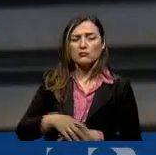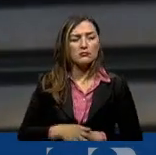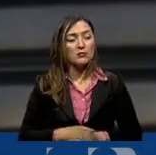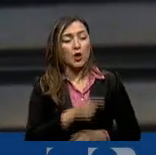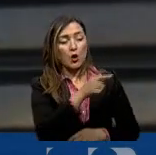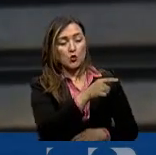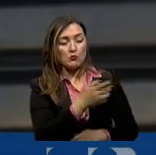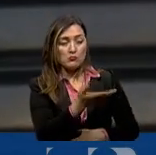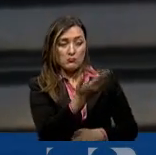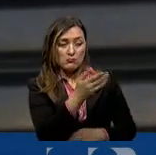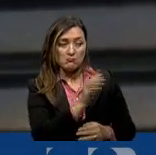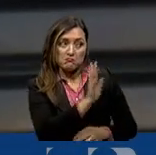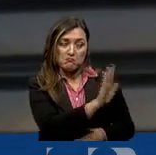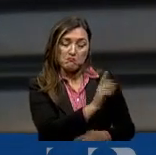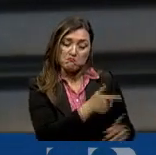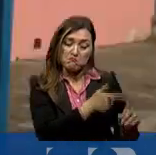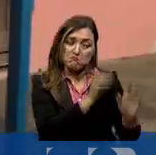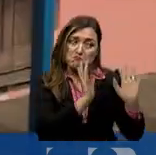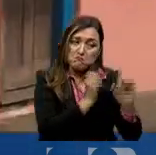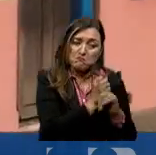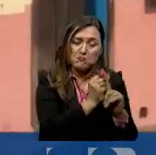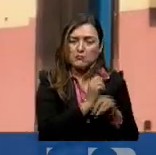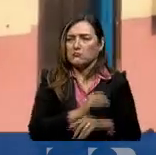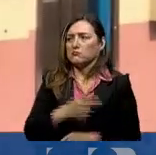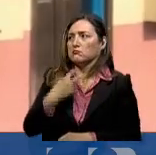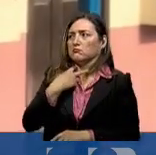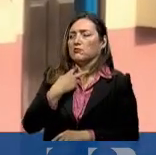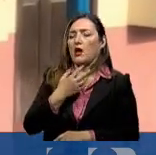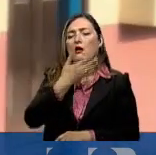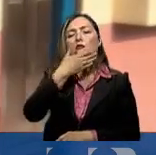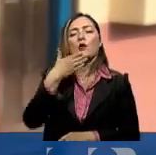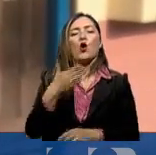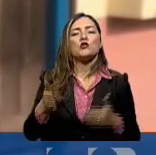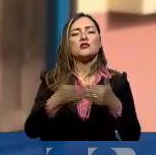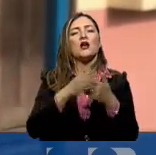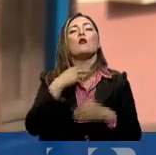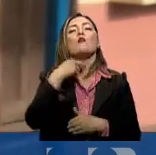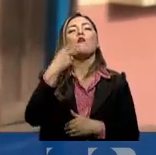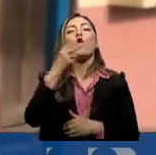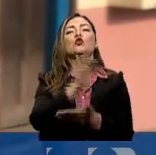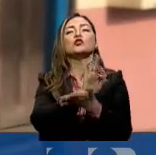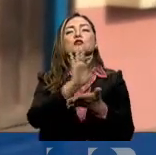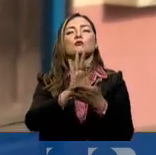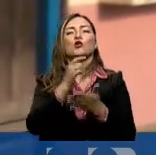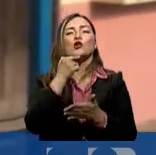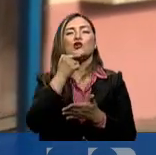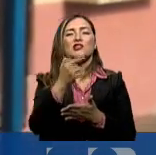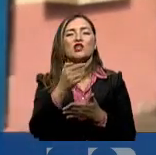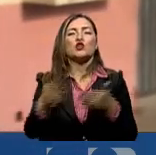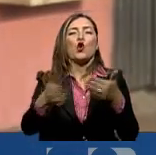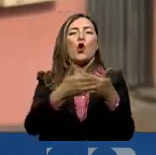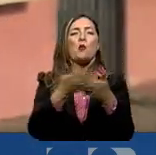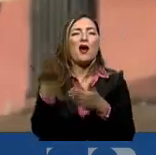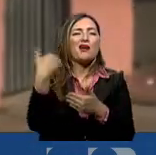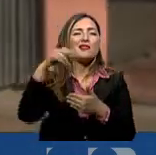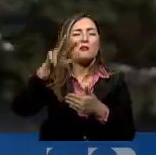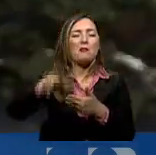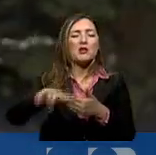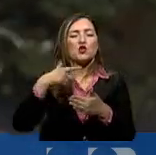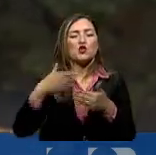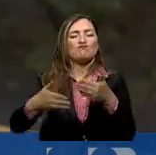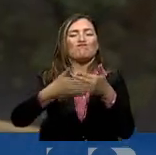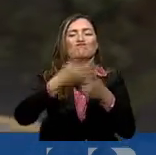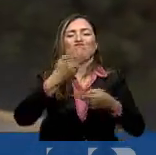y la extorsión que se está dando comúnmente y la seguridad que necesito para mi familia, para el personal que tenía y mi